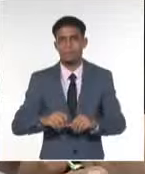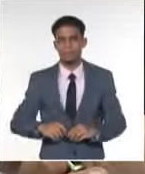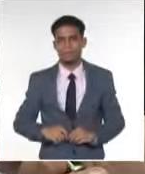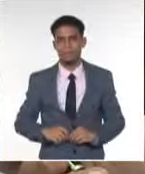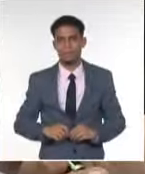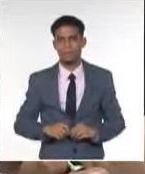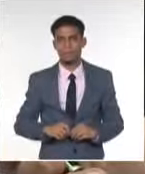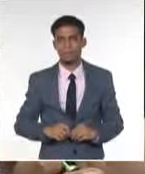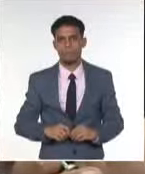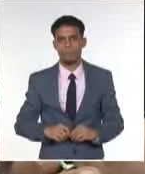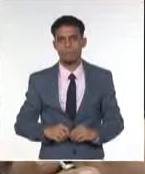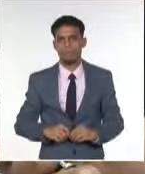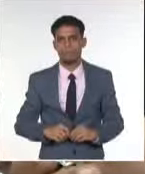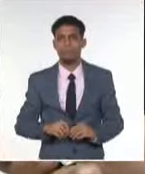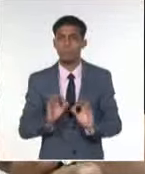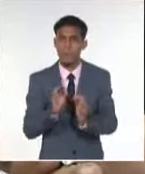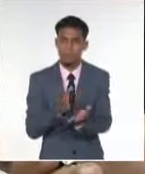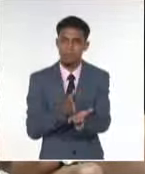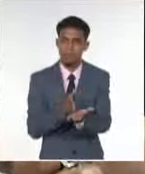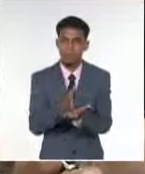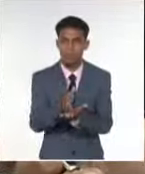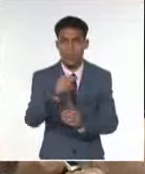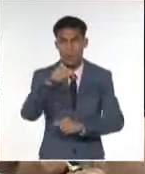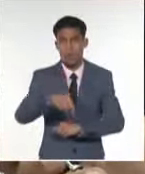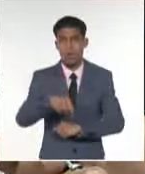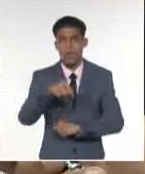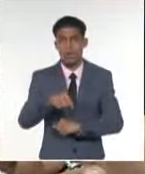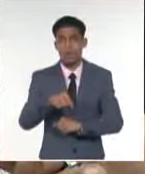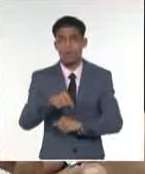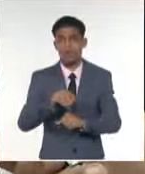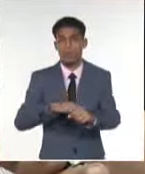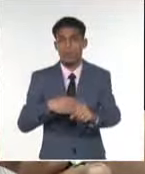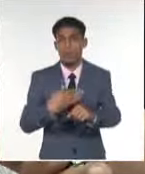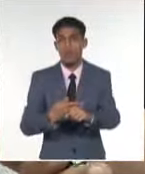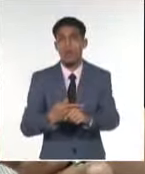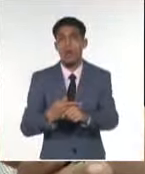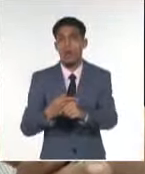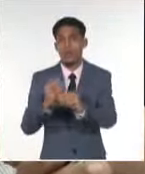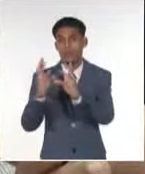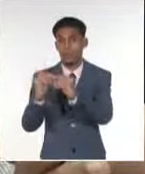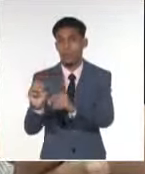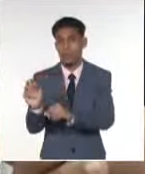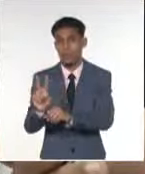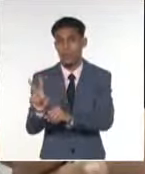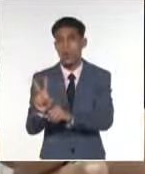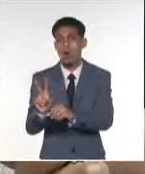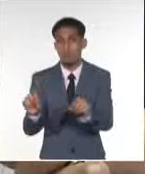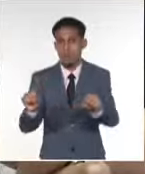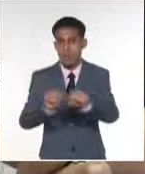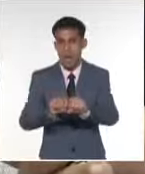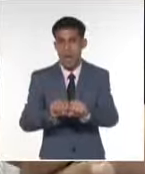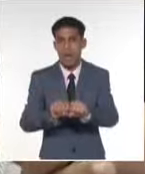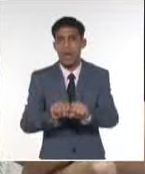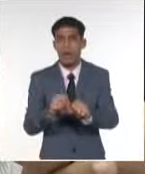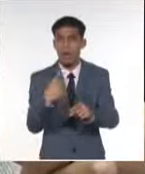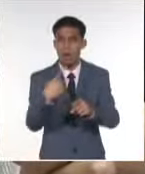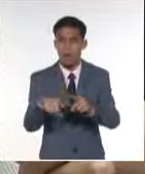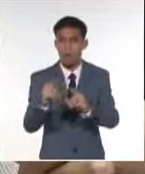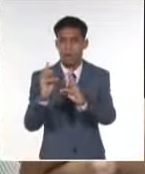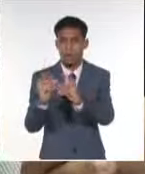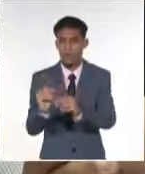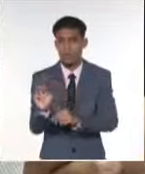quiere decir que vamos a mantenernos hoy, después que entre la unidad número 2 de Santa Cruz, con 3 unidades fuera de servicio, una de ellas, que es la unidad número 3 de